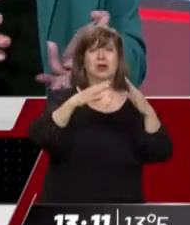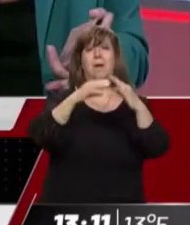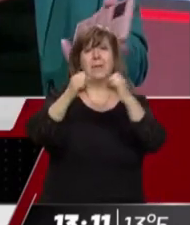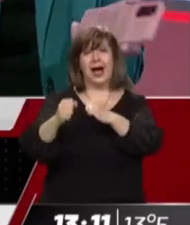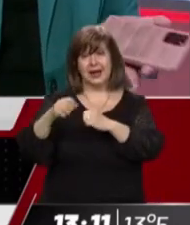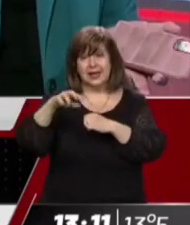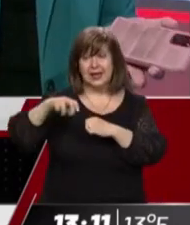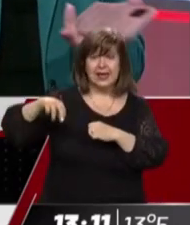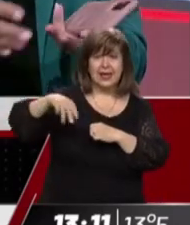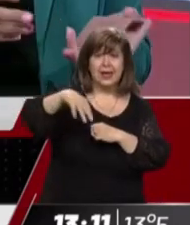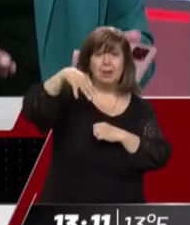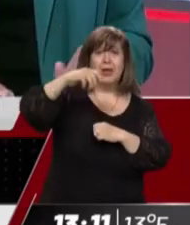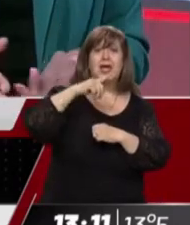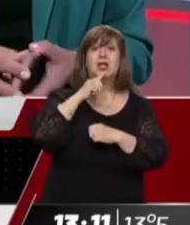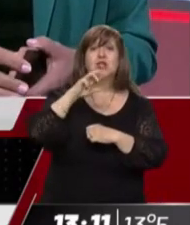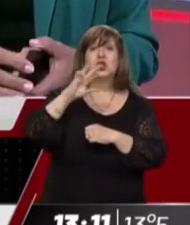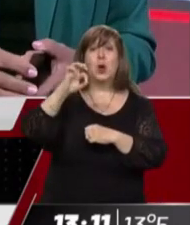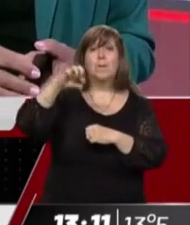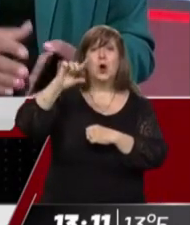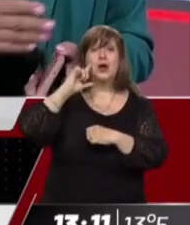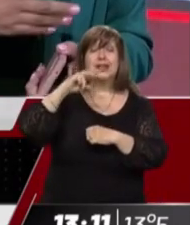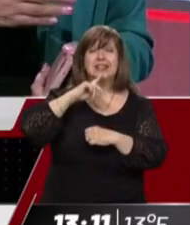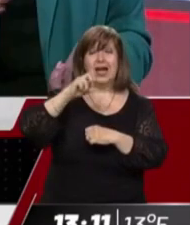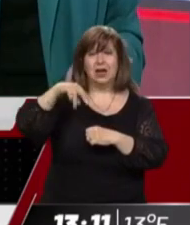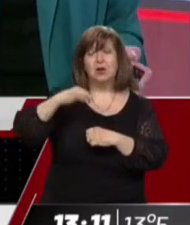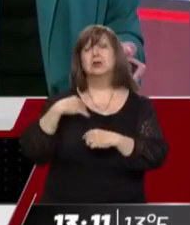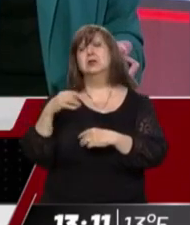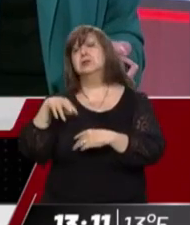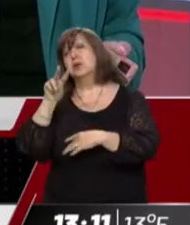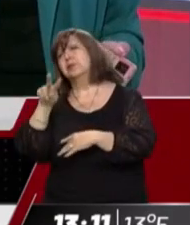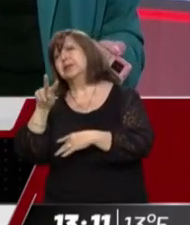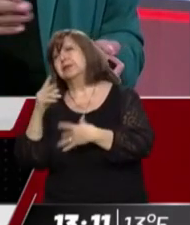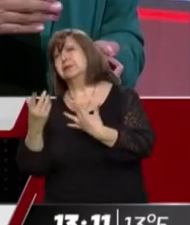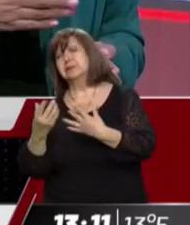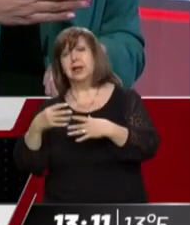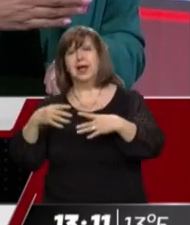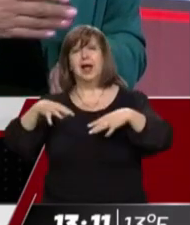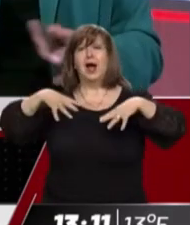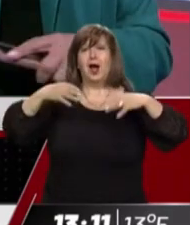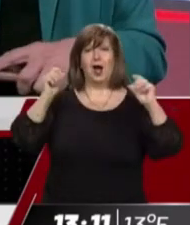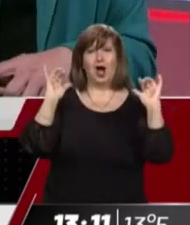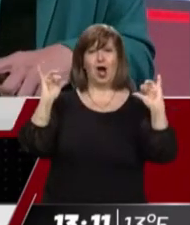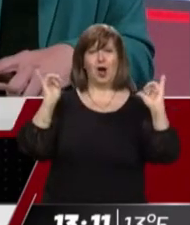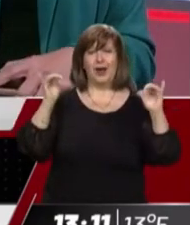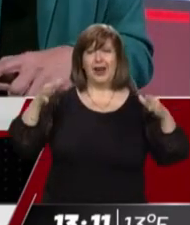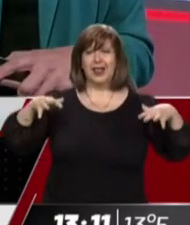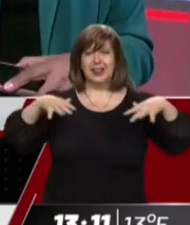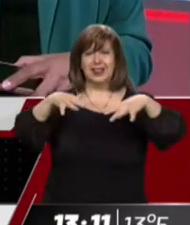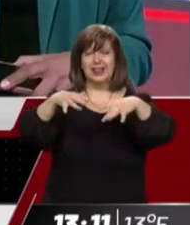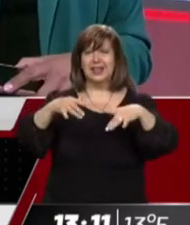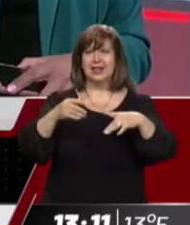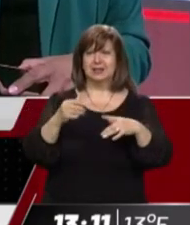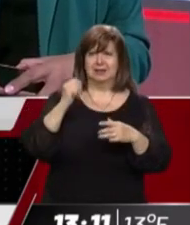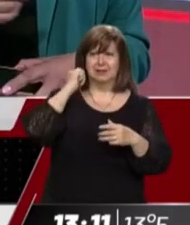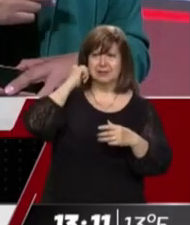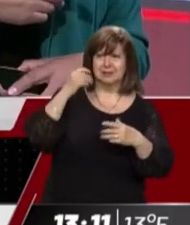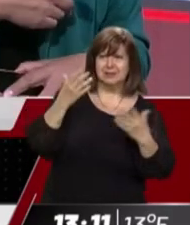un conjunto de chicos, eran cinco, entre chicas y chicos, de una escuela secundaria, y venían con un tetra en la